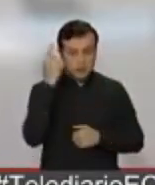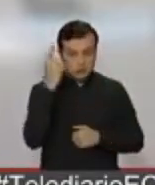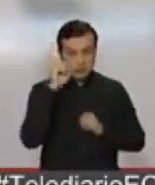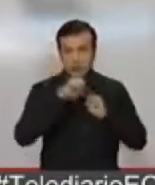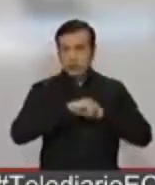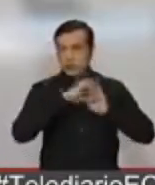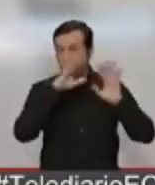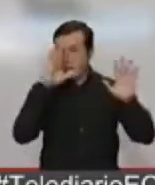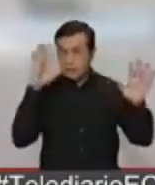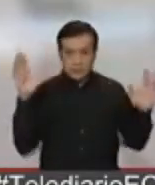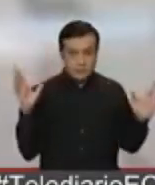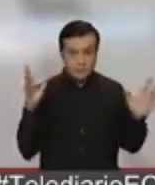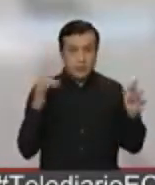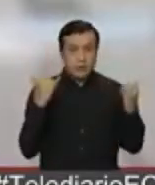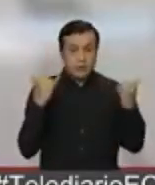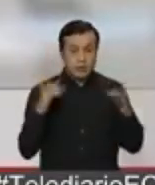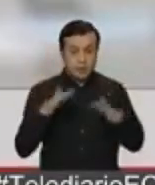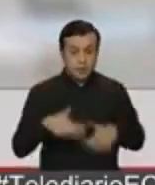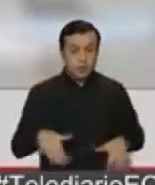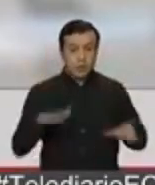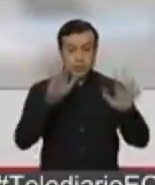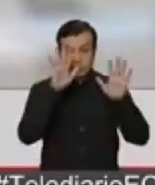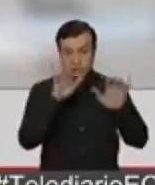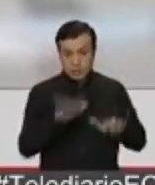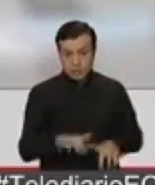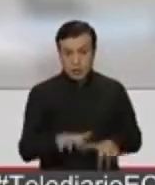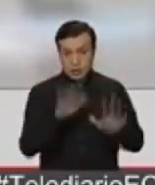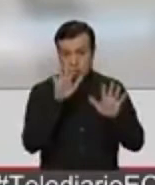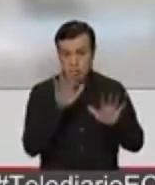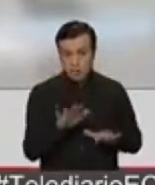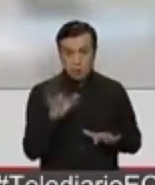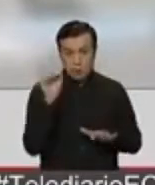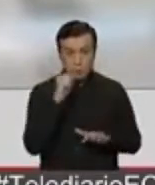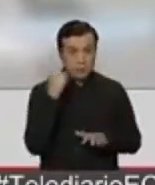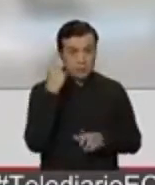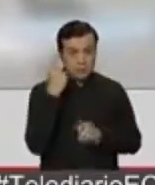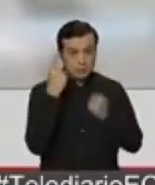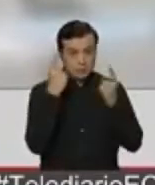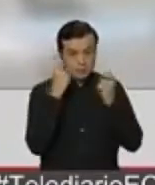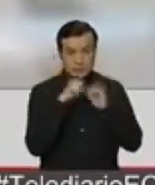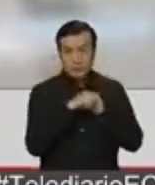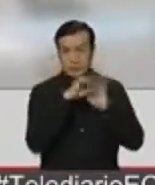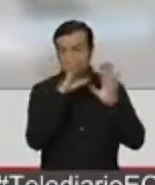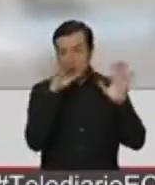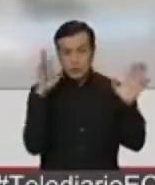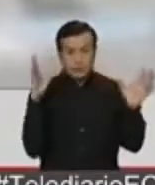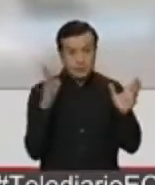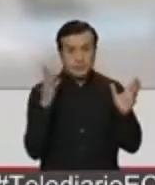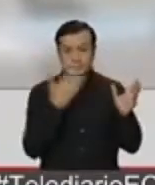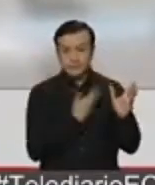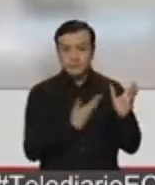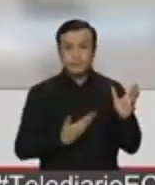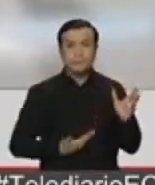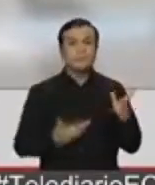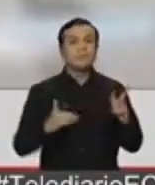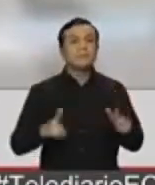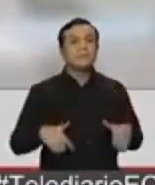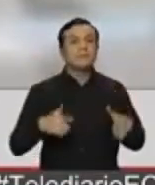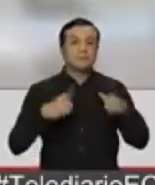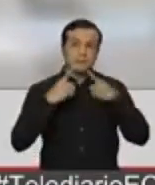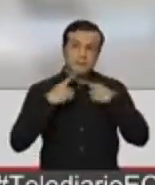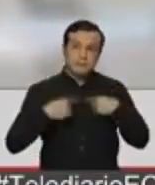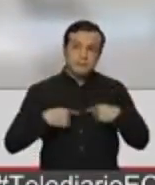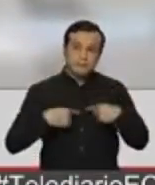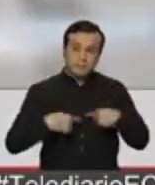creo que el escenario de la secretaria permitió diseñar esa política pública que al presidente lenin moreno le enviamos